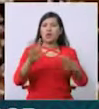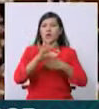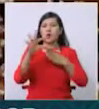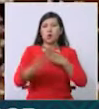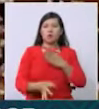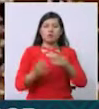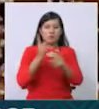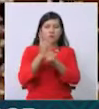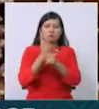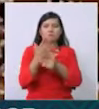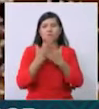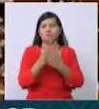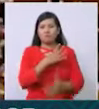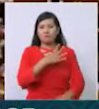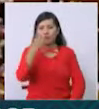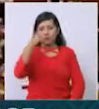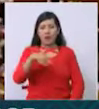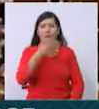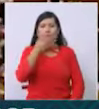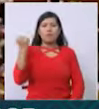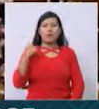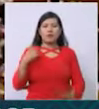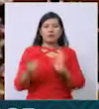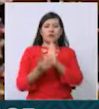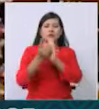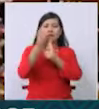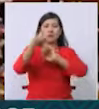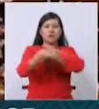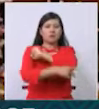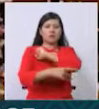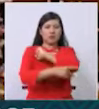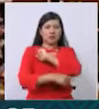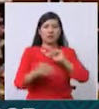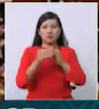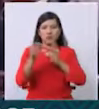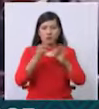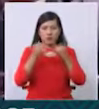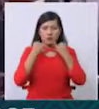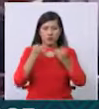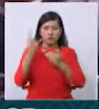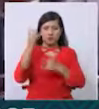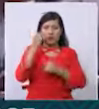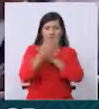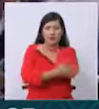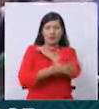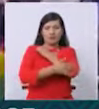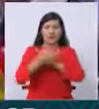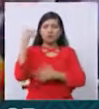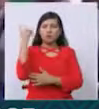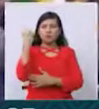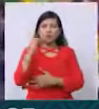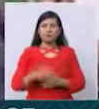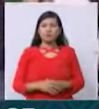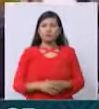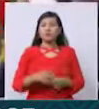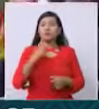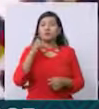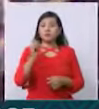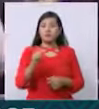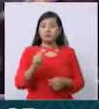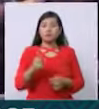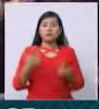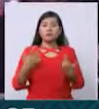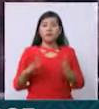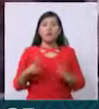expectativa para mejorar el desarrollo del país, señaló el ex dirigente de la Confederación de Campesinos de Bolivia. Es positivo lo que ha